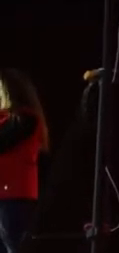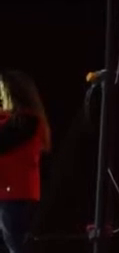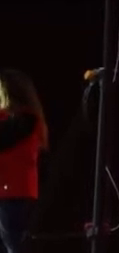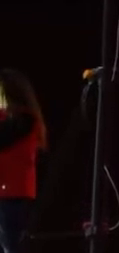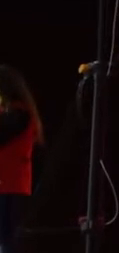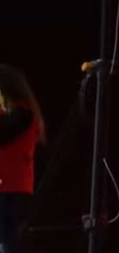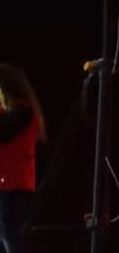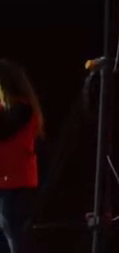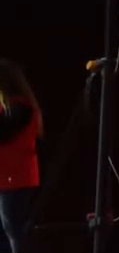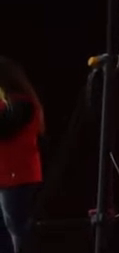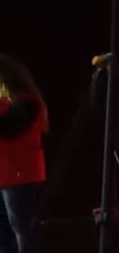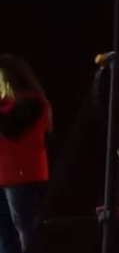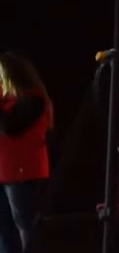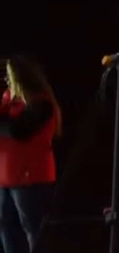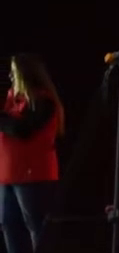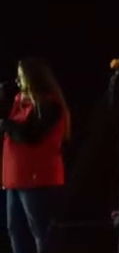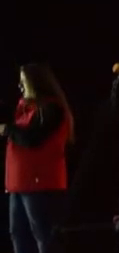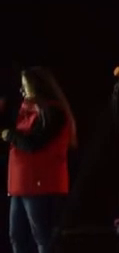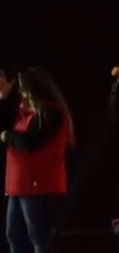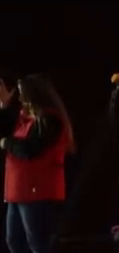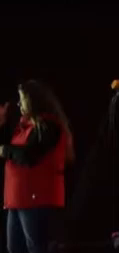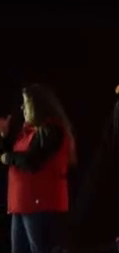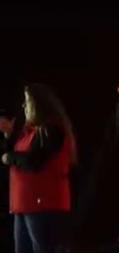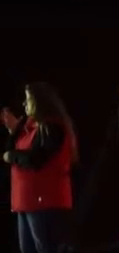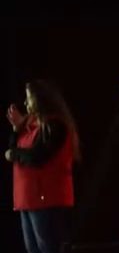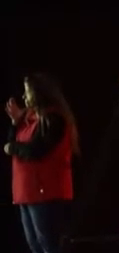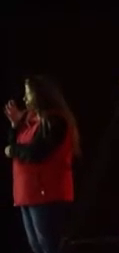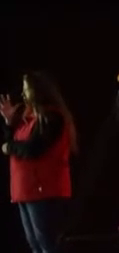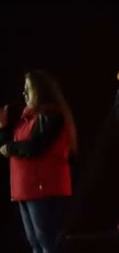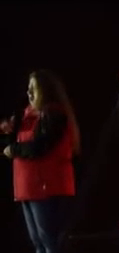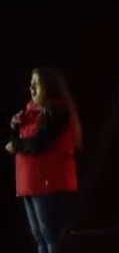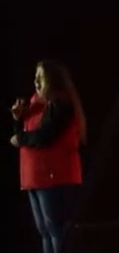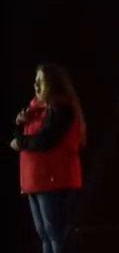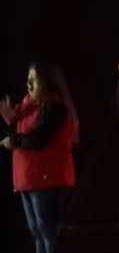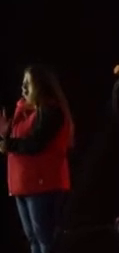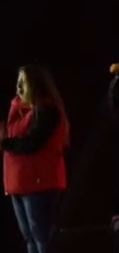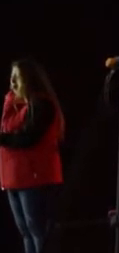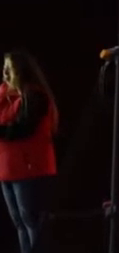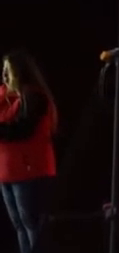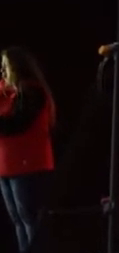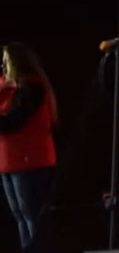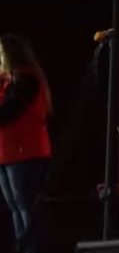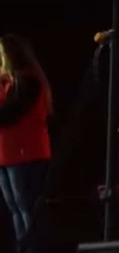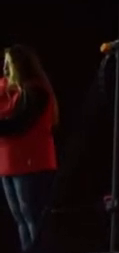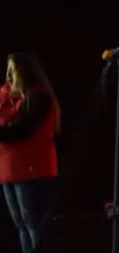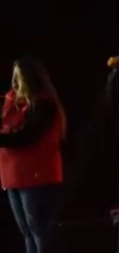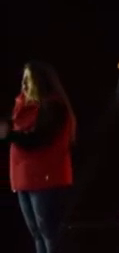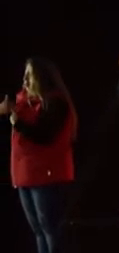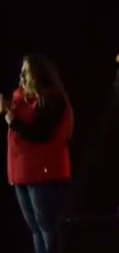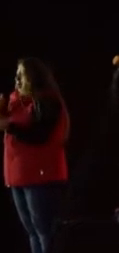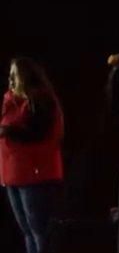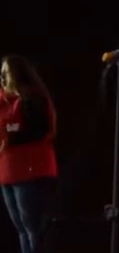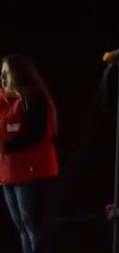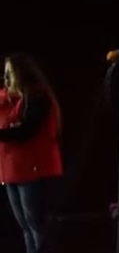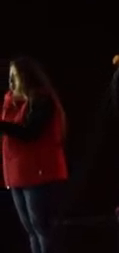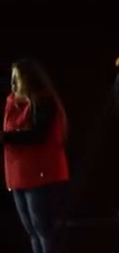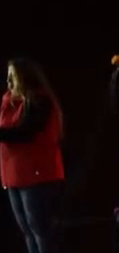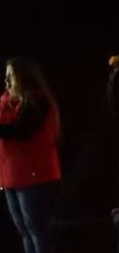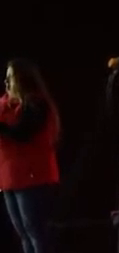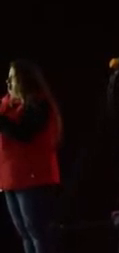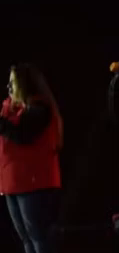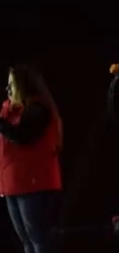nuestra Constitución, en Coahuila, sintámonos orgullosos, seguimos impulsando los derechos